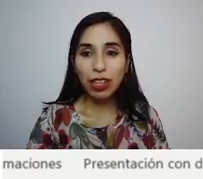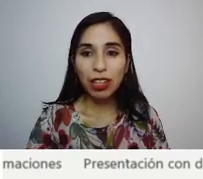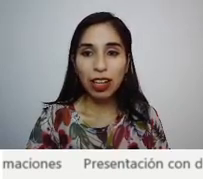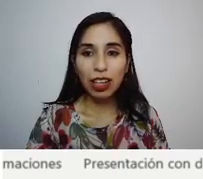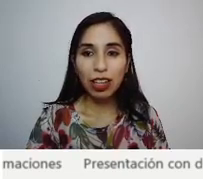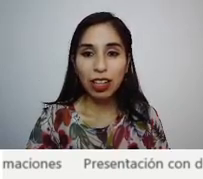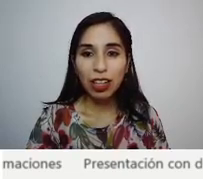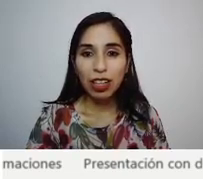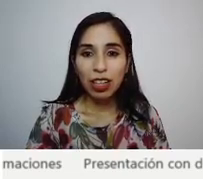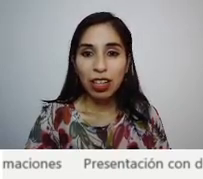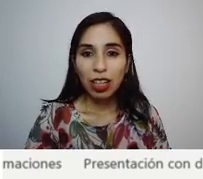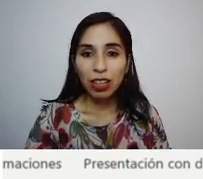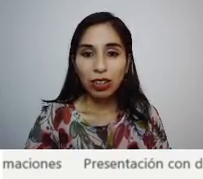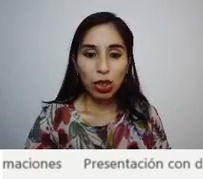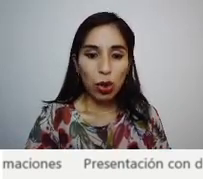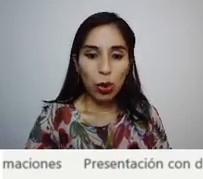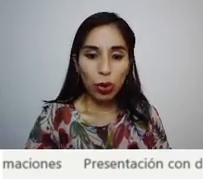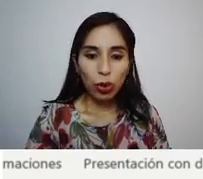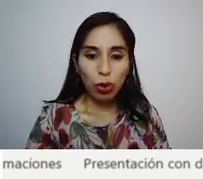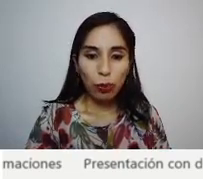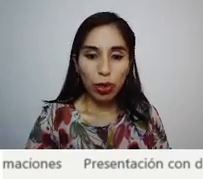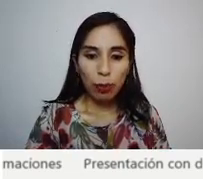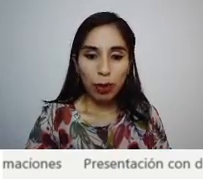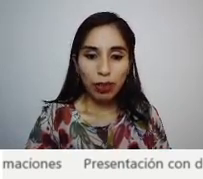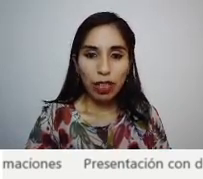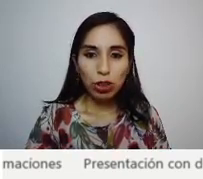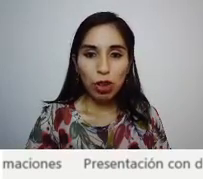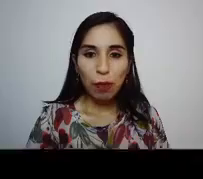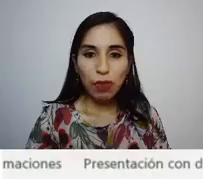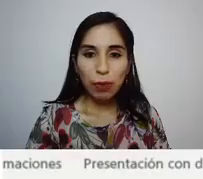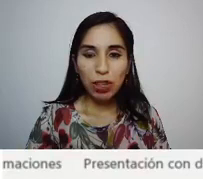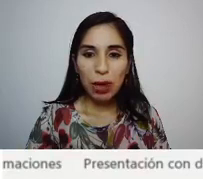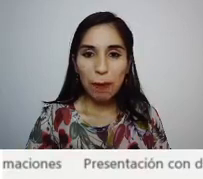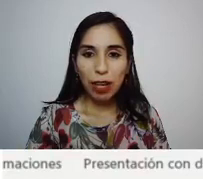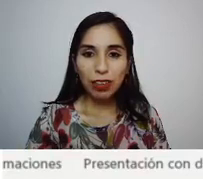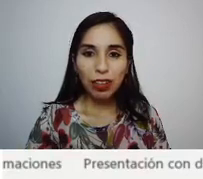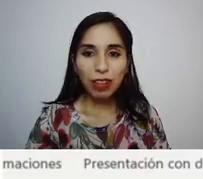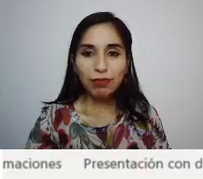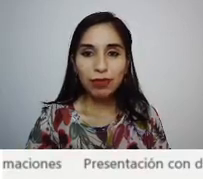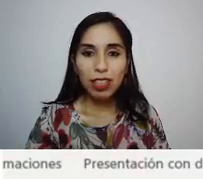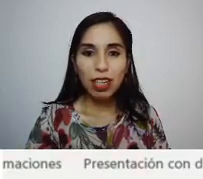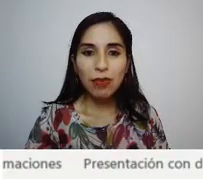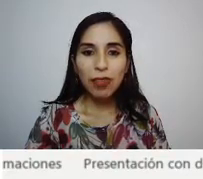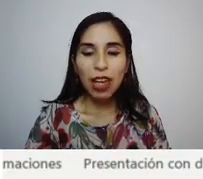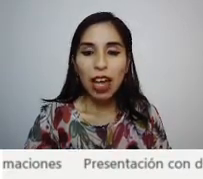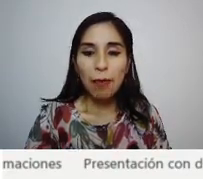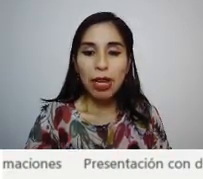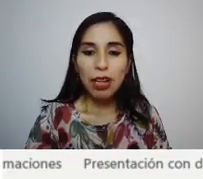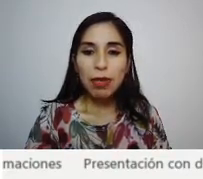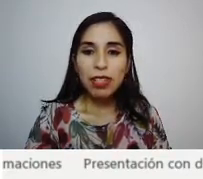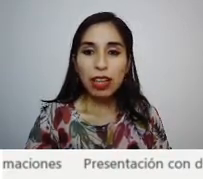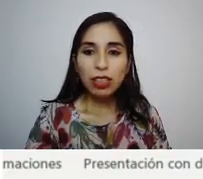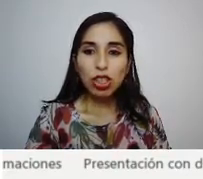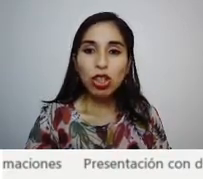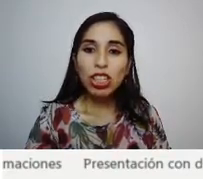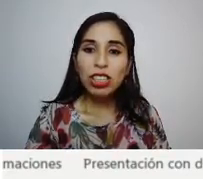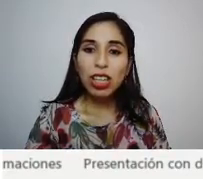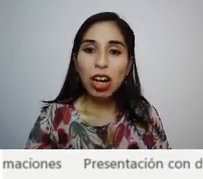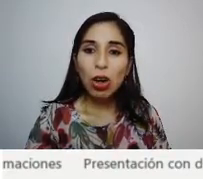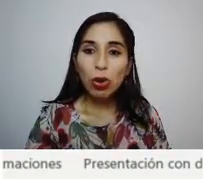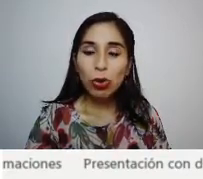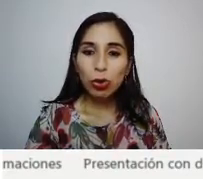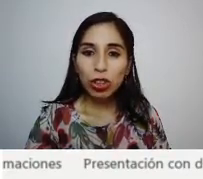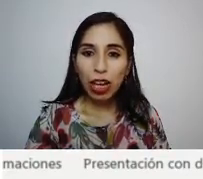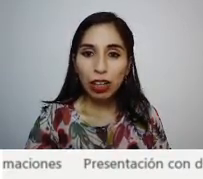que se puede desde aquí no no lo pueden ver y eso lo vamos a poner en práctica si minimizar si yo